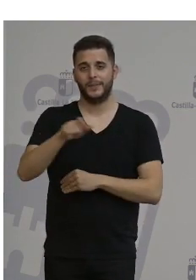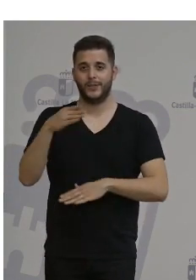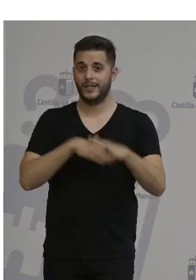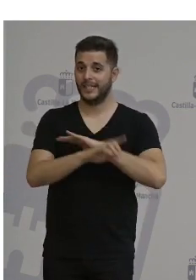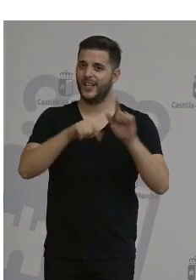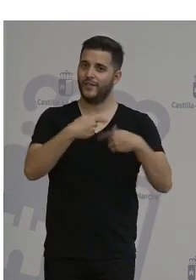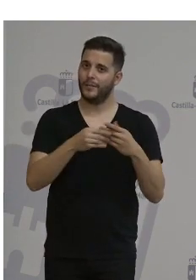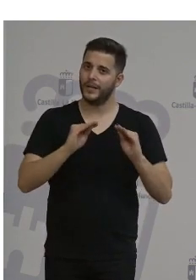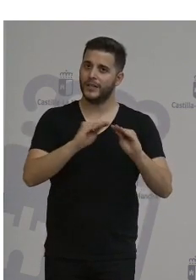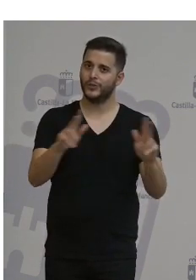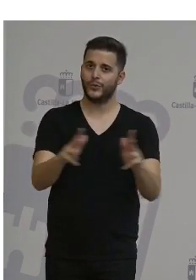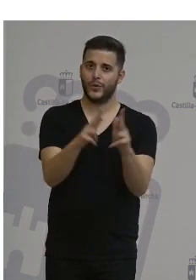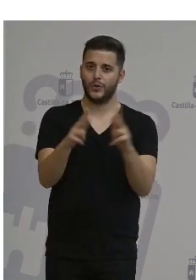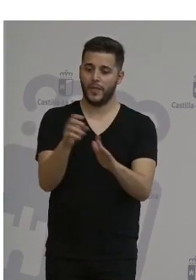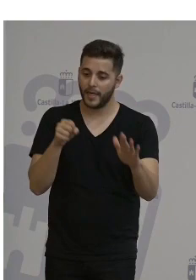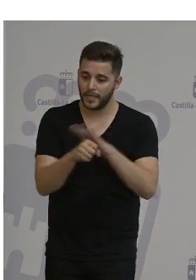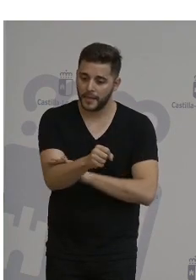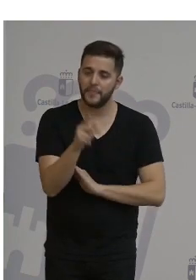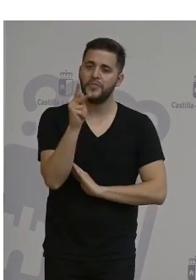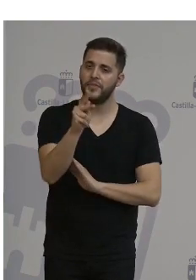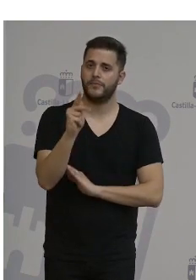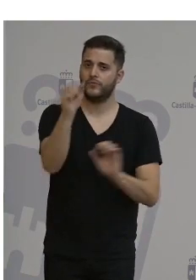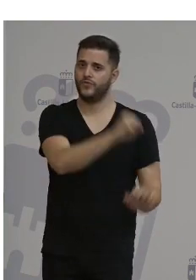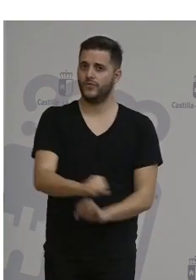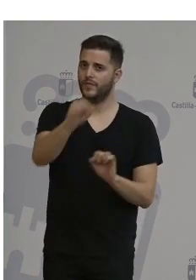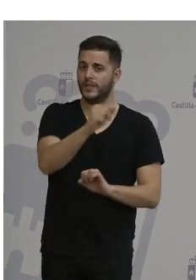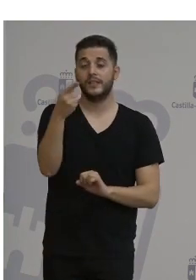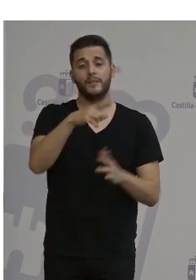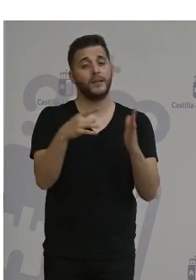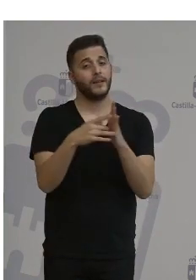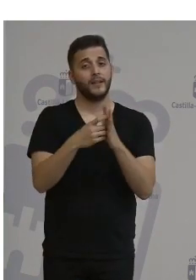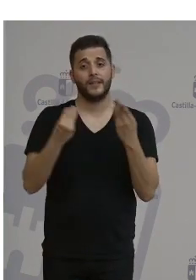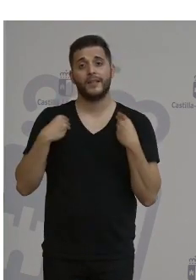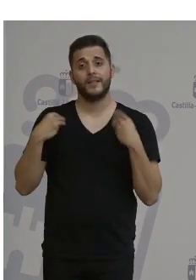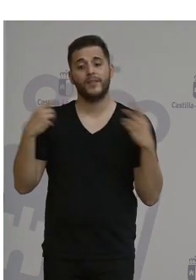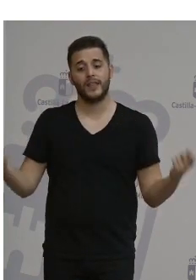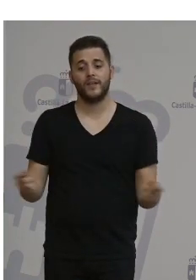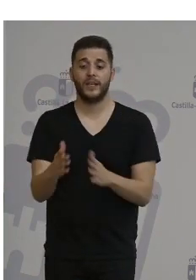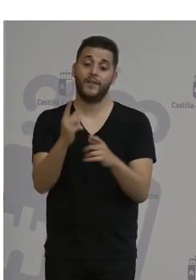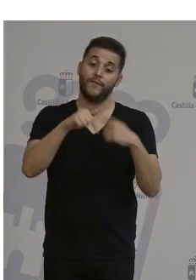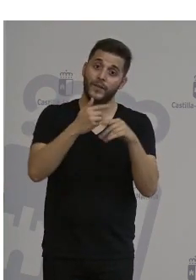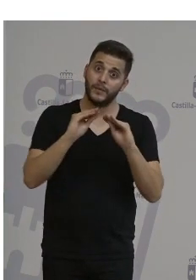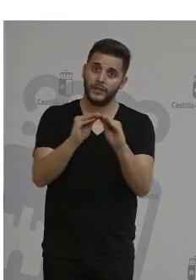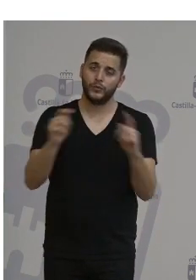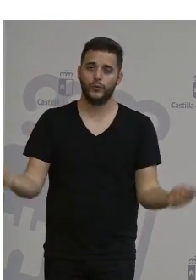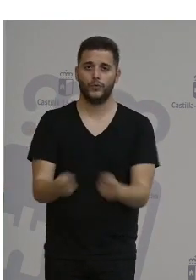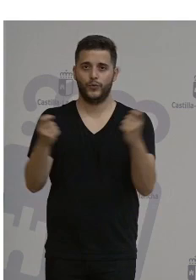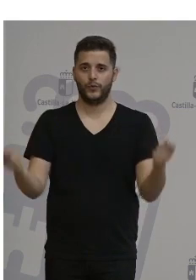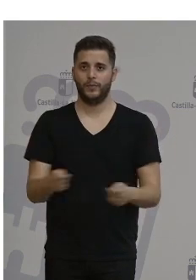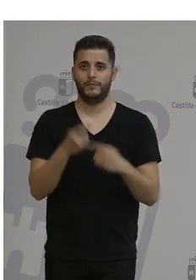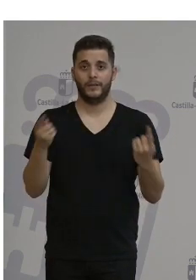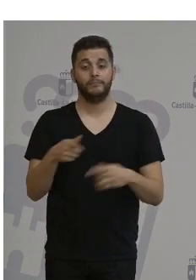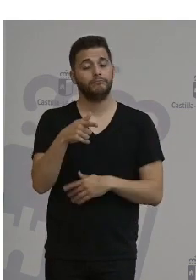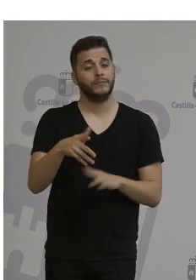la sociedad, defendiendo sus derechos y fomentando su calidad de vida y la de su familia, contribuyendo así